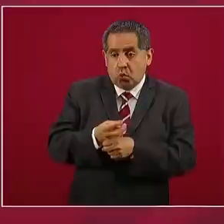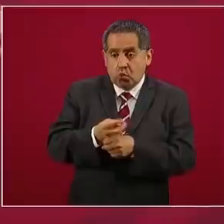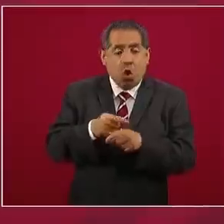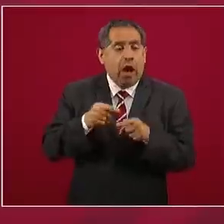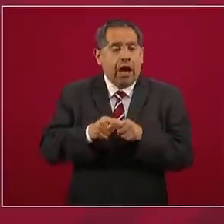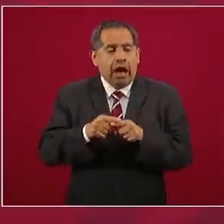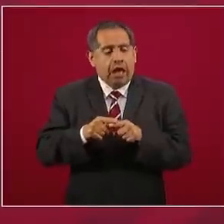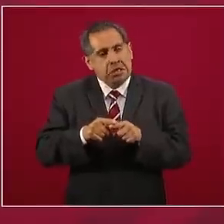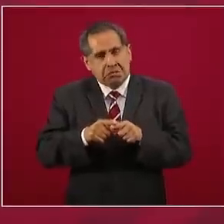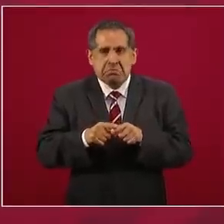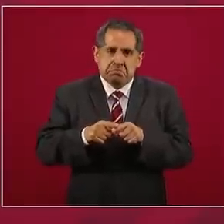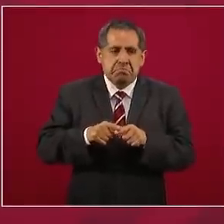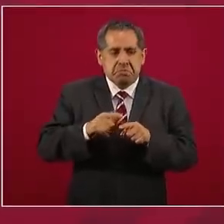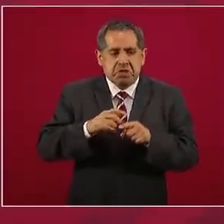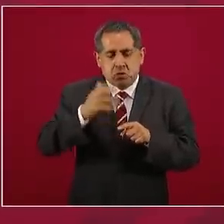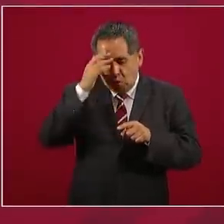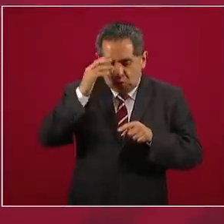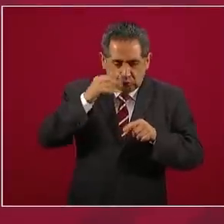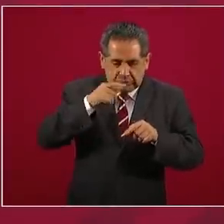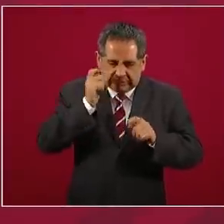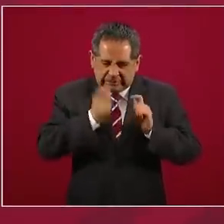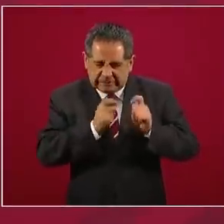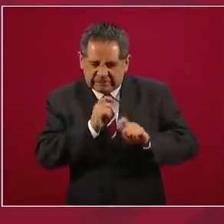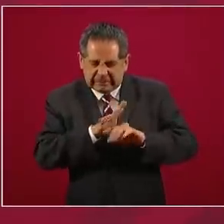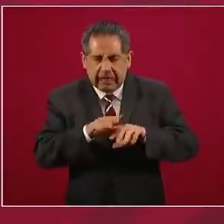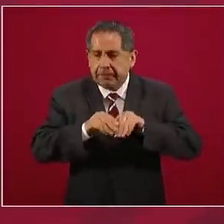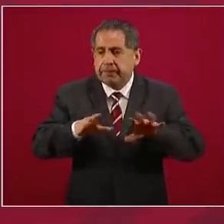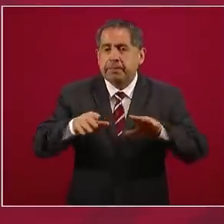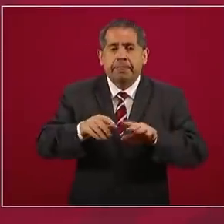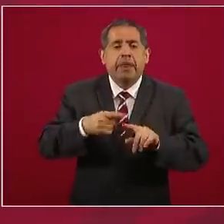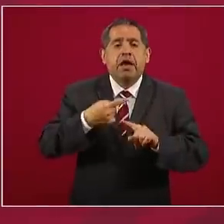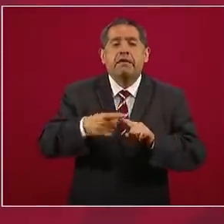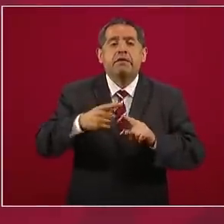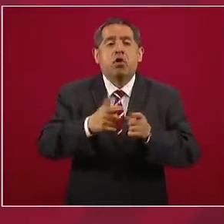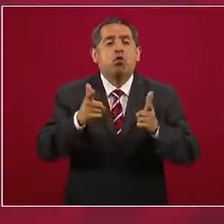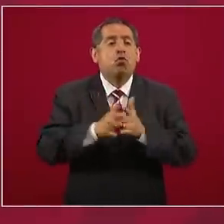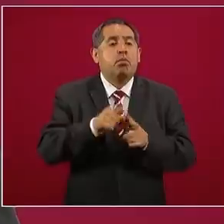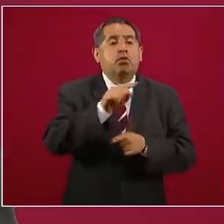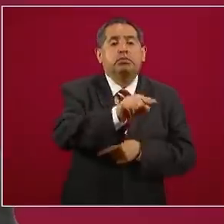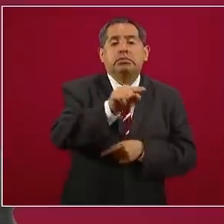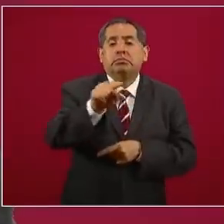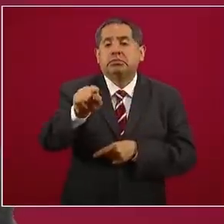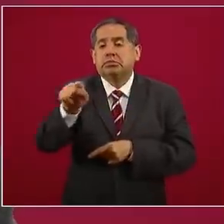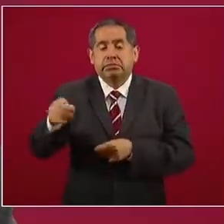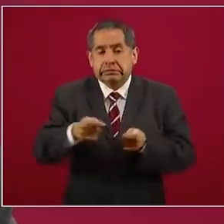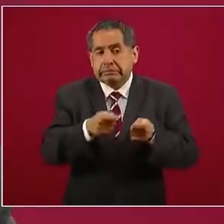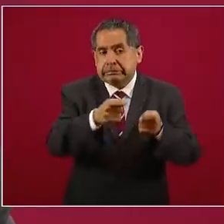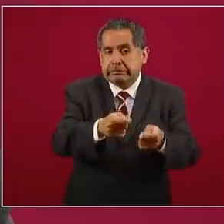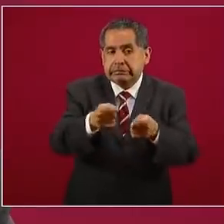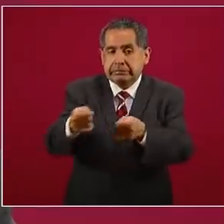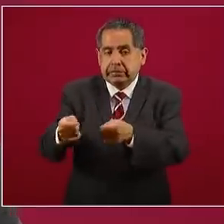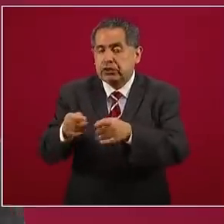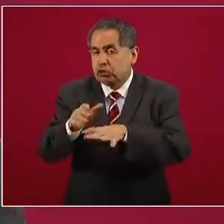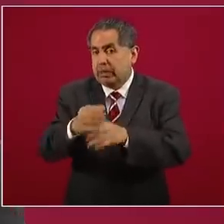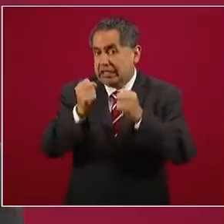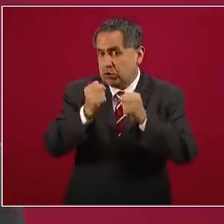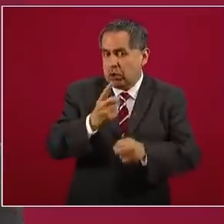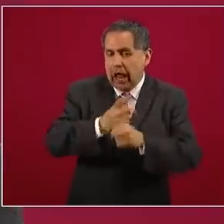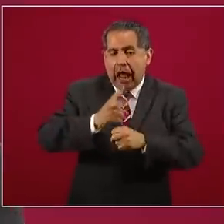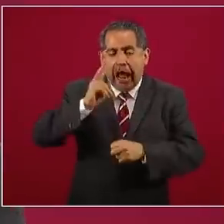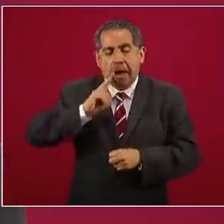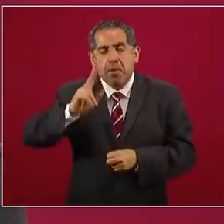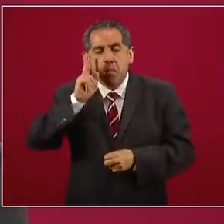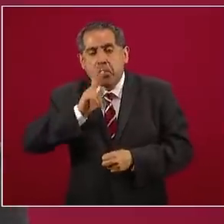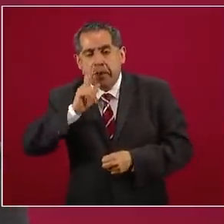el reconocimiento, el conocimiento científico a distintos grupos poblacionales. Se sigue enfatizando el tema de seguridad, pero se